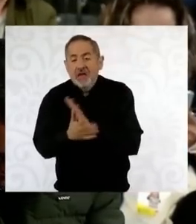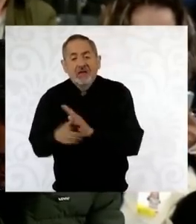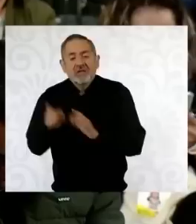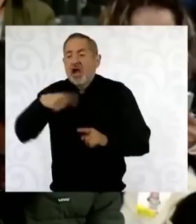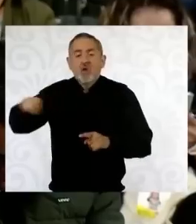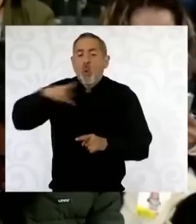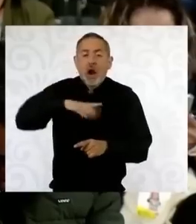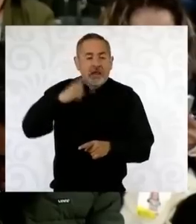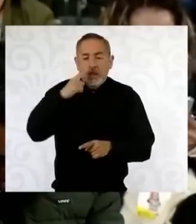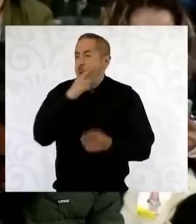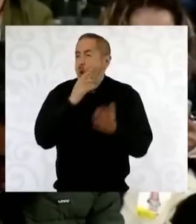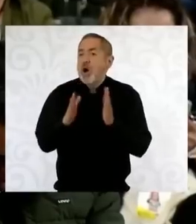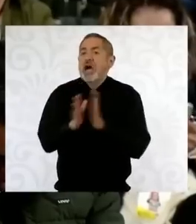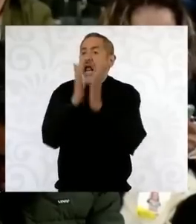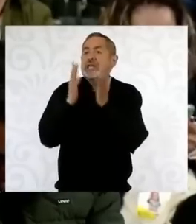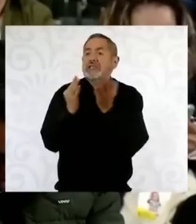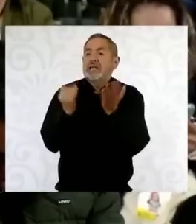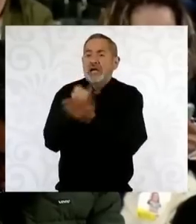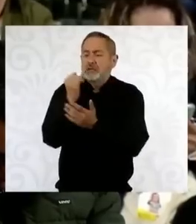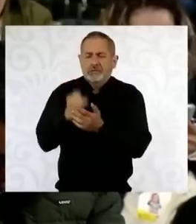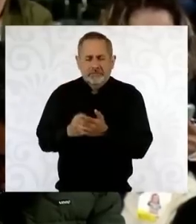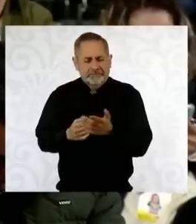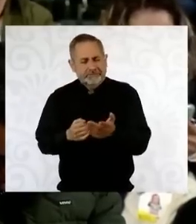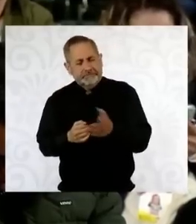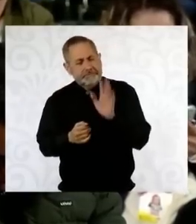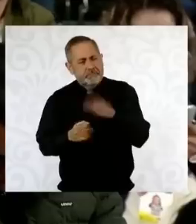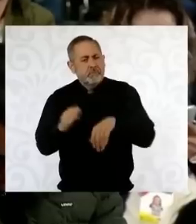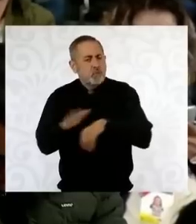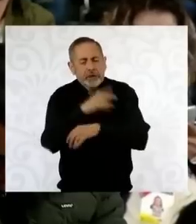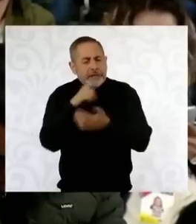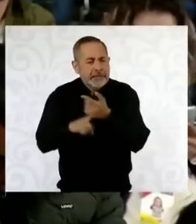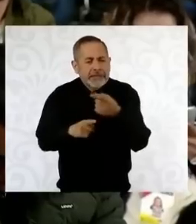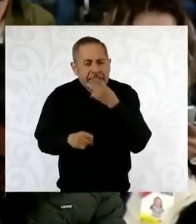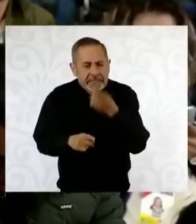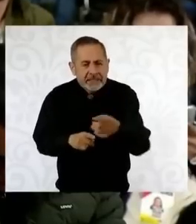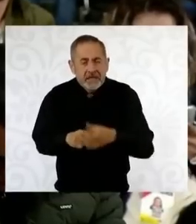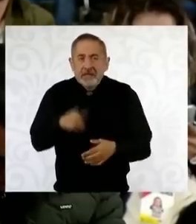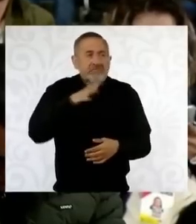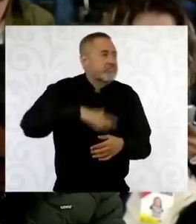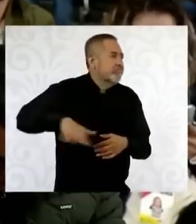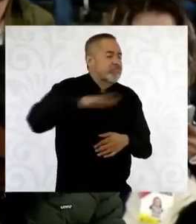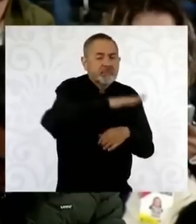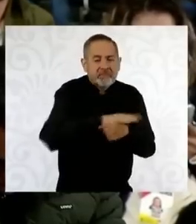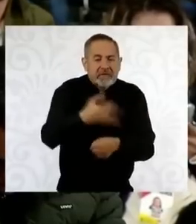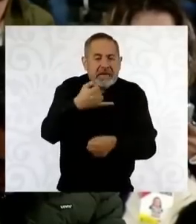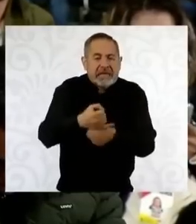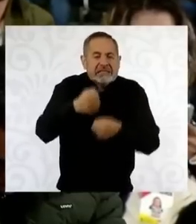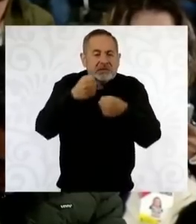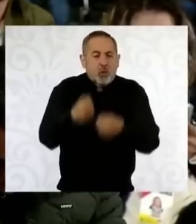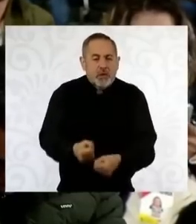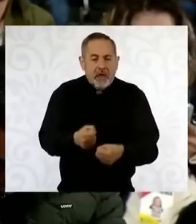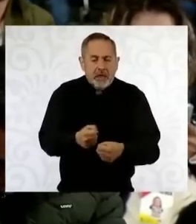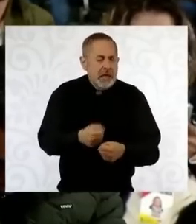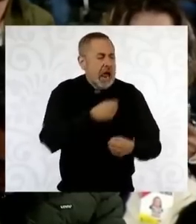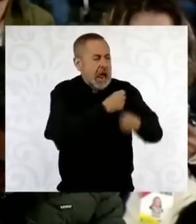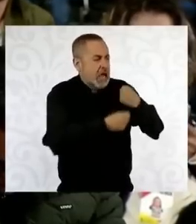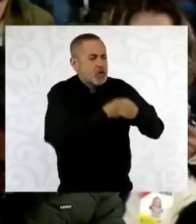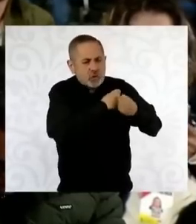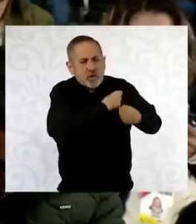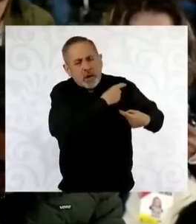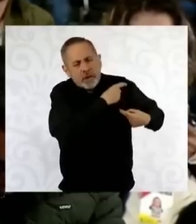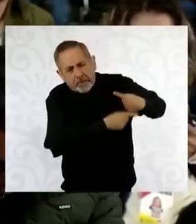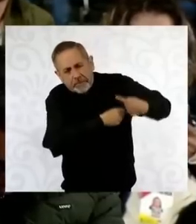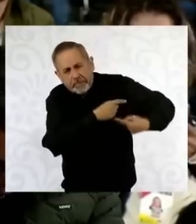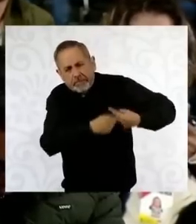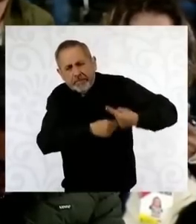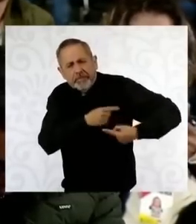es que en esto se debió principalmente a la situación de inseguridad que viene de sexenios anteriores, pero con las decisiones